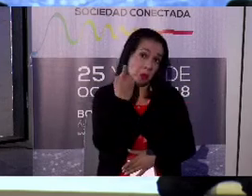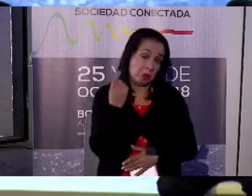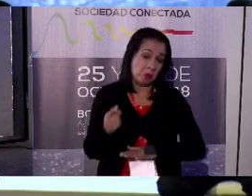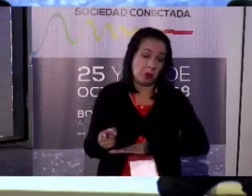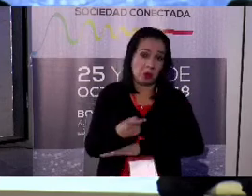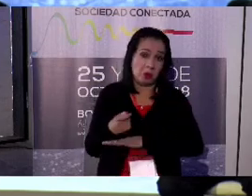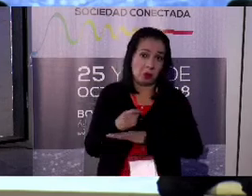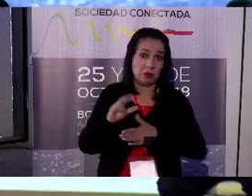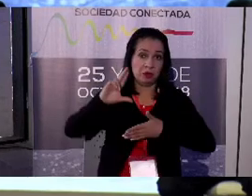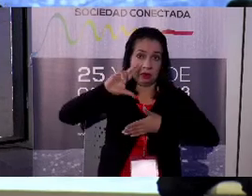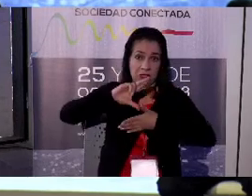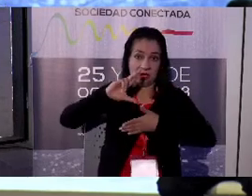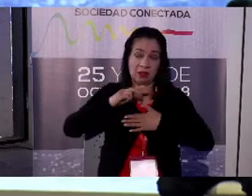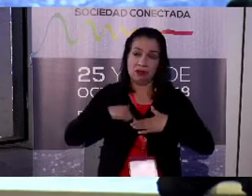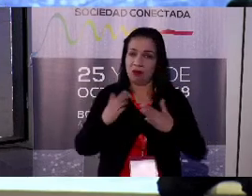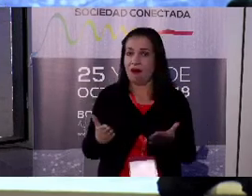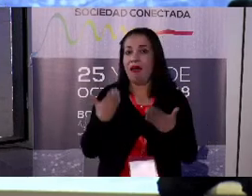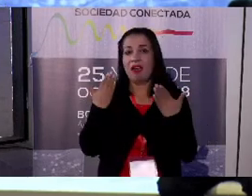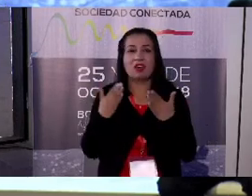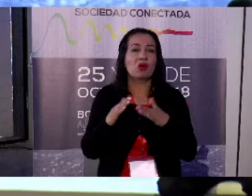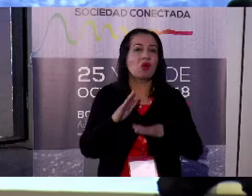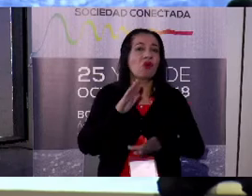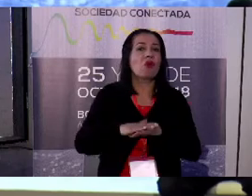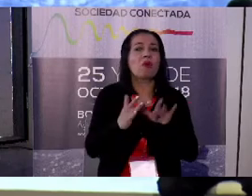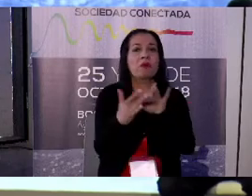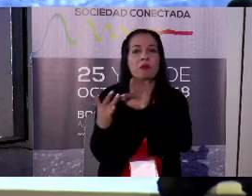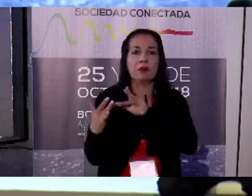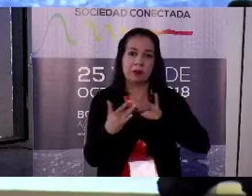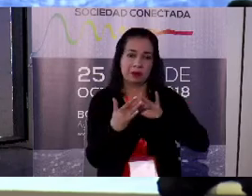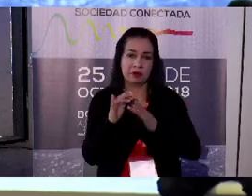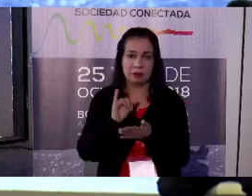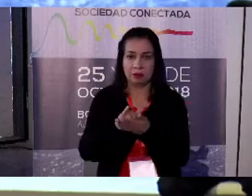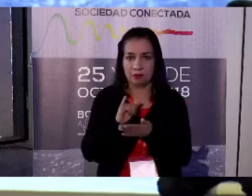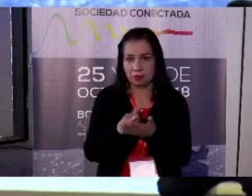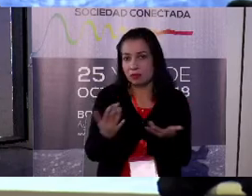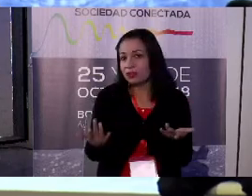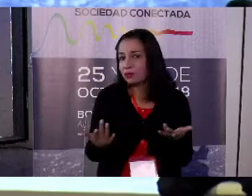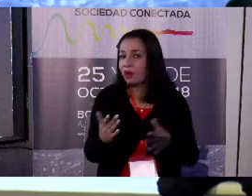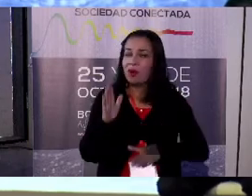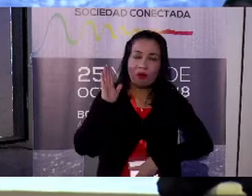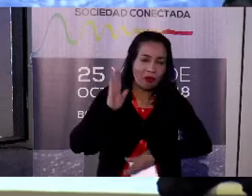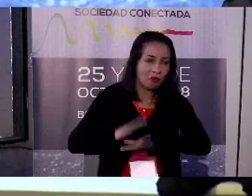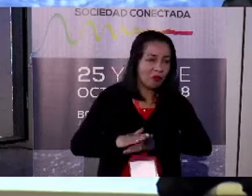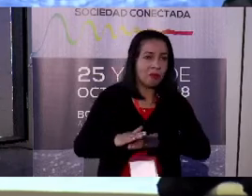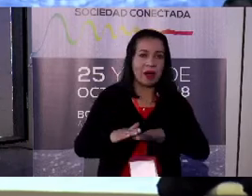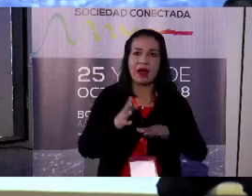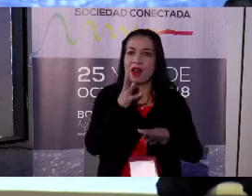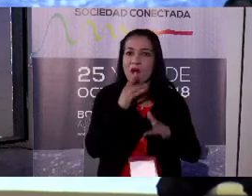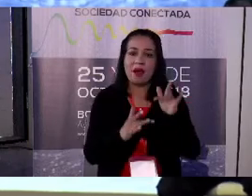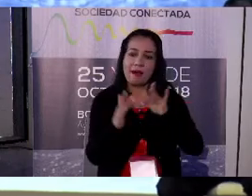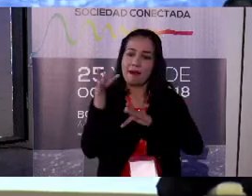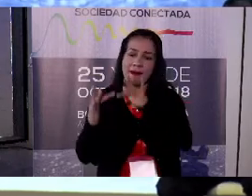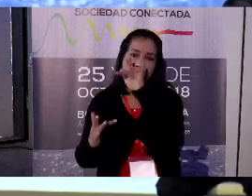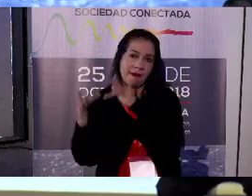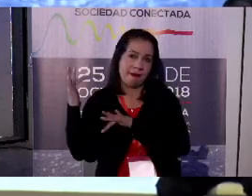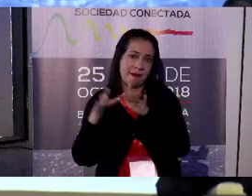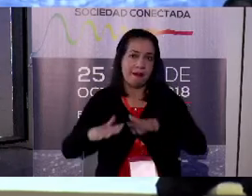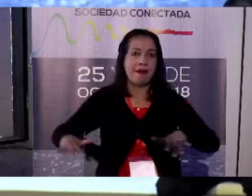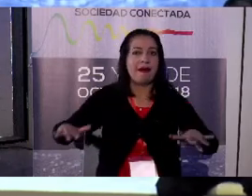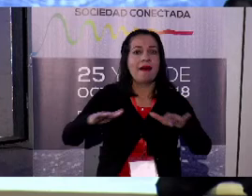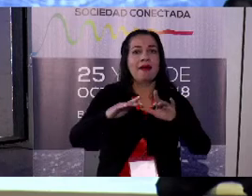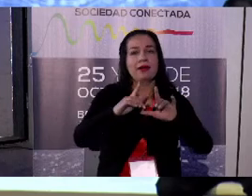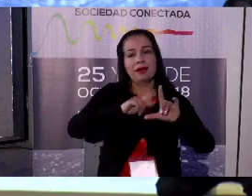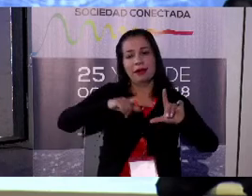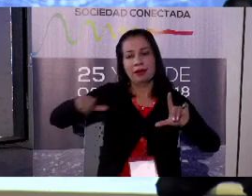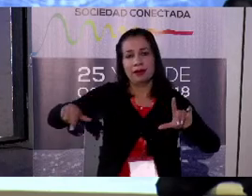Ah eso se debe a la corrupción la no asignación de espectro es es la corrupción veo que no hay correlación